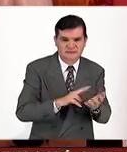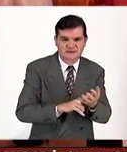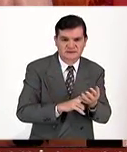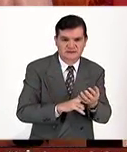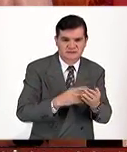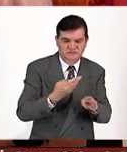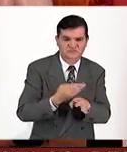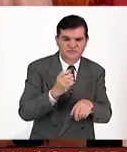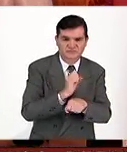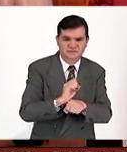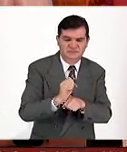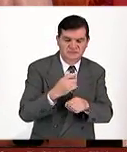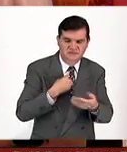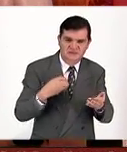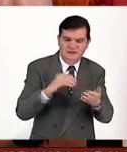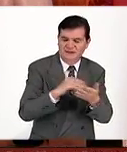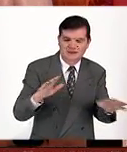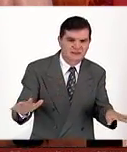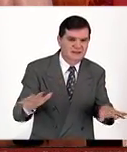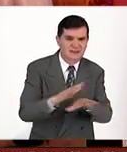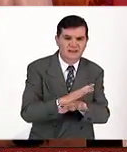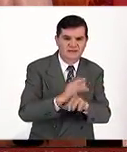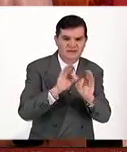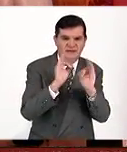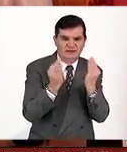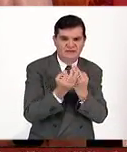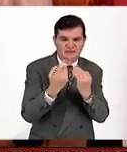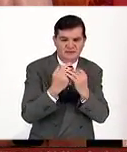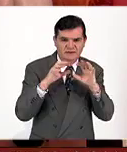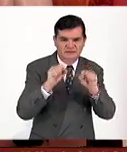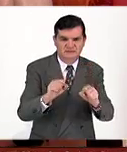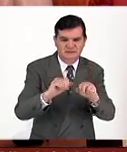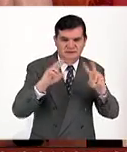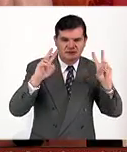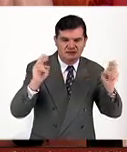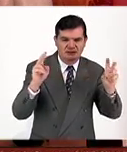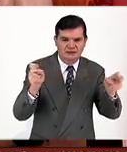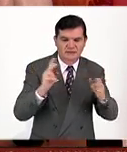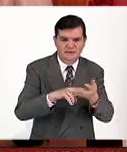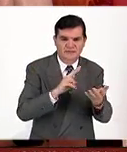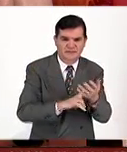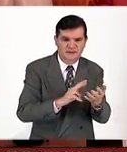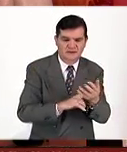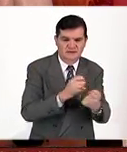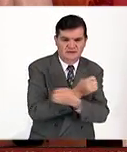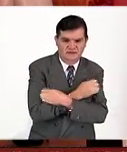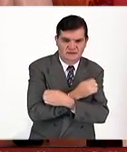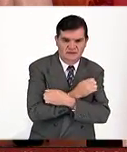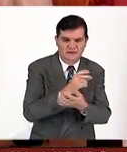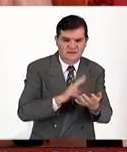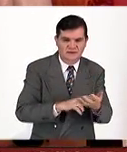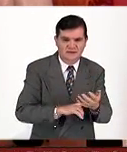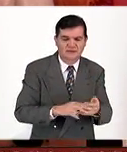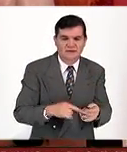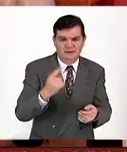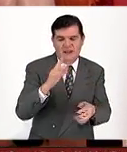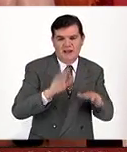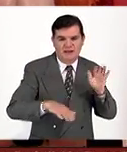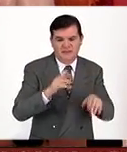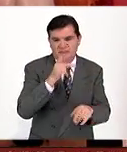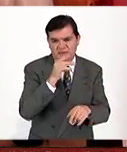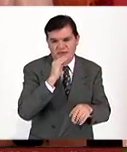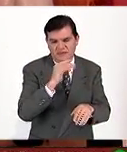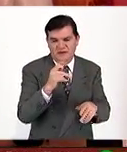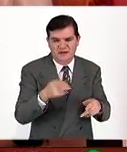una sutileza, pero cambia totalmente la forma en que abarcamos el término de valores y la educación de los valores. A veces los papás